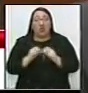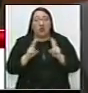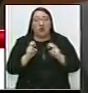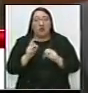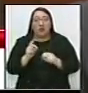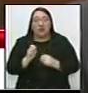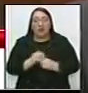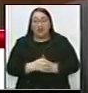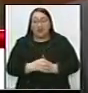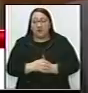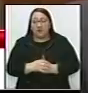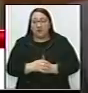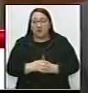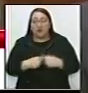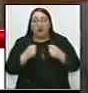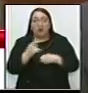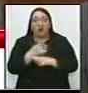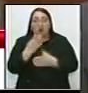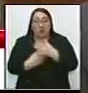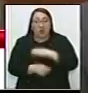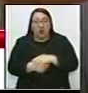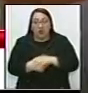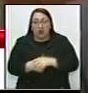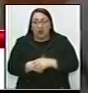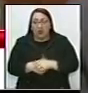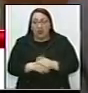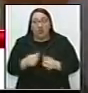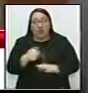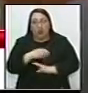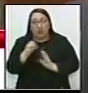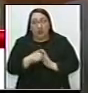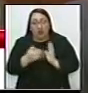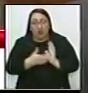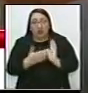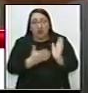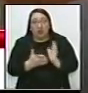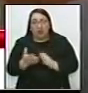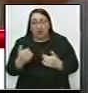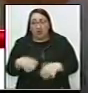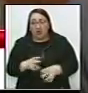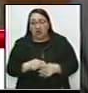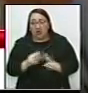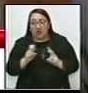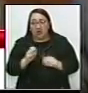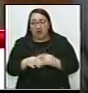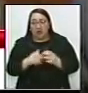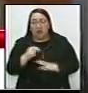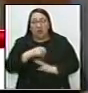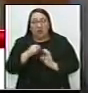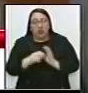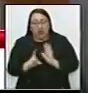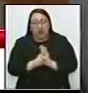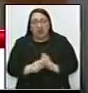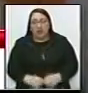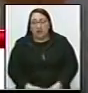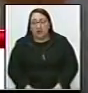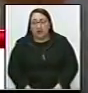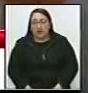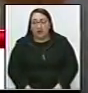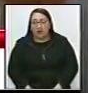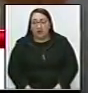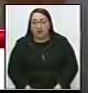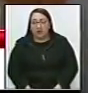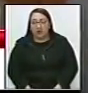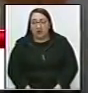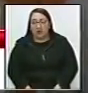a la lucha contra la corrupción y los demás proyectos que se han planteado, que ya son en el ámbito de proyectos de ley. De manera, presidente,